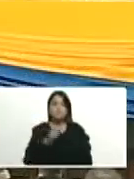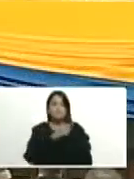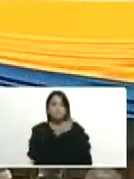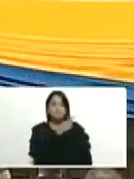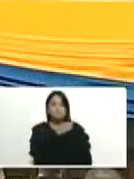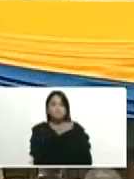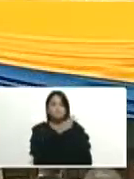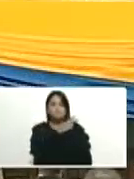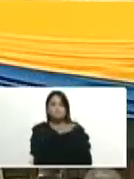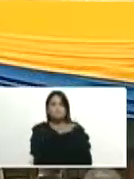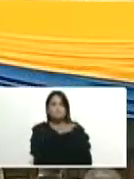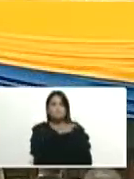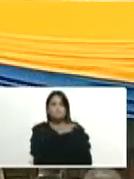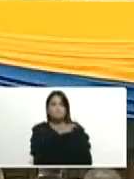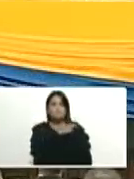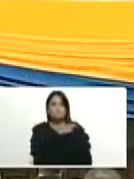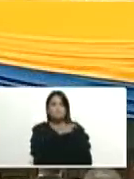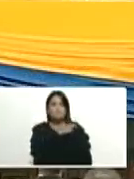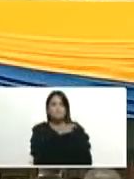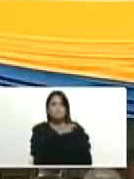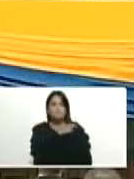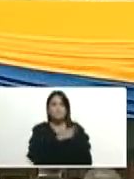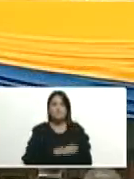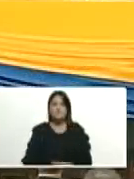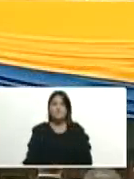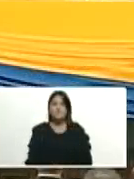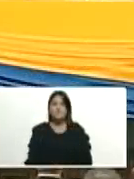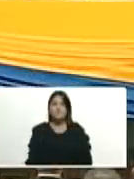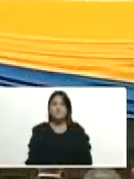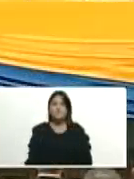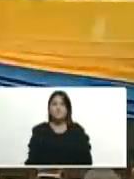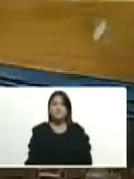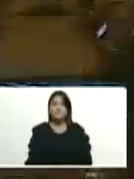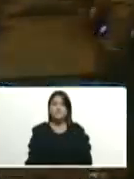primero de la Fuerza Armada Nacional Bolivariana.